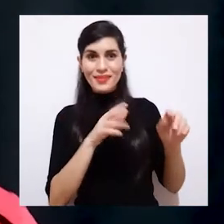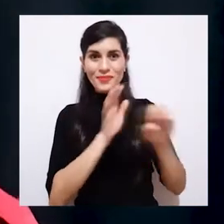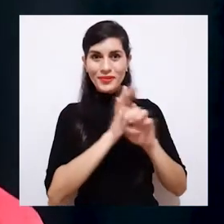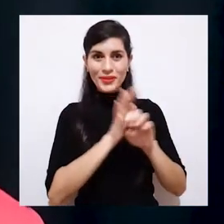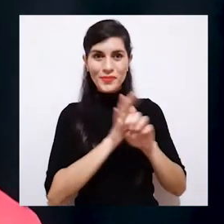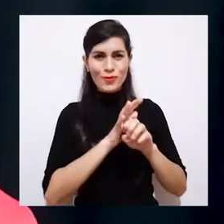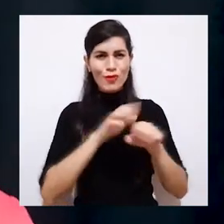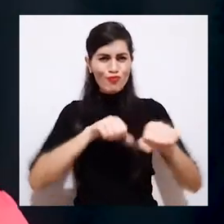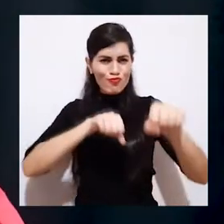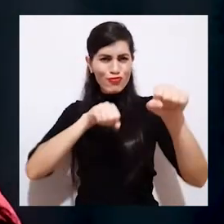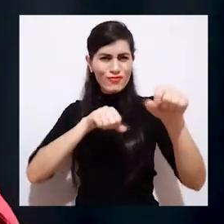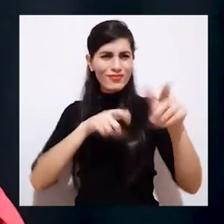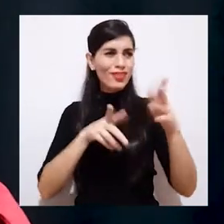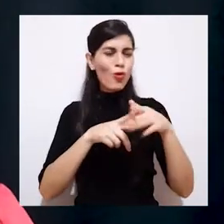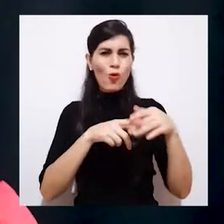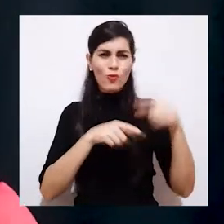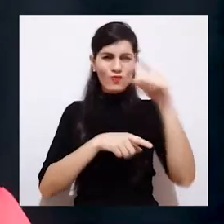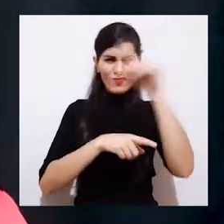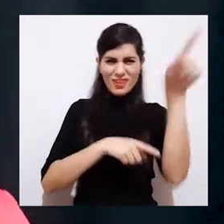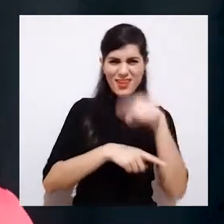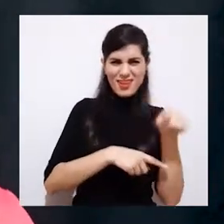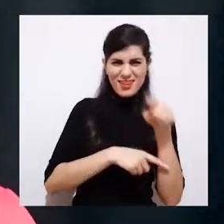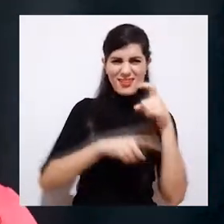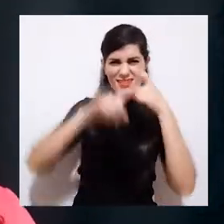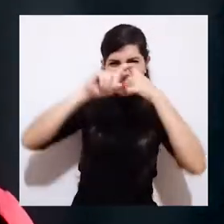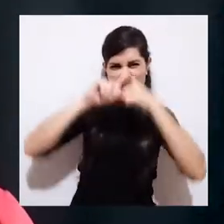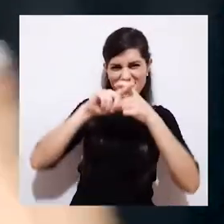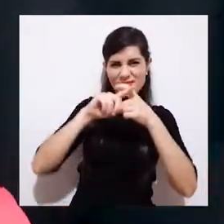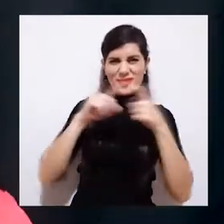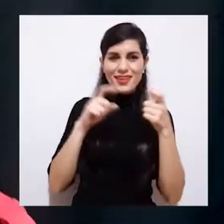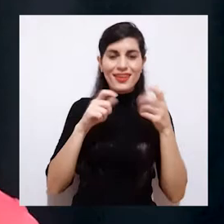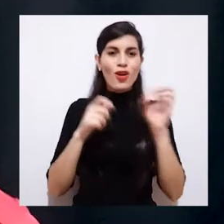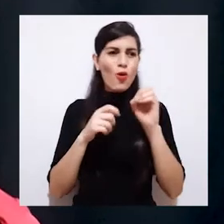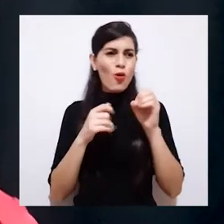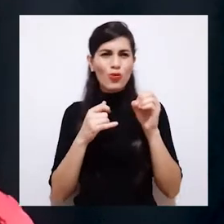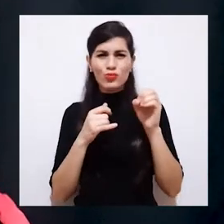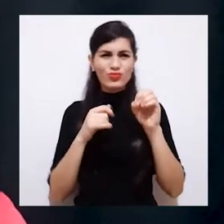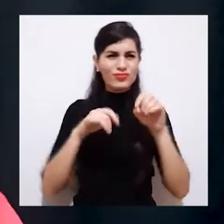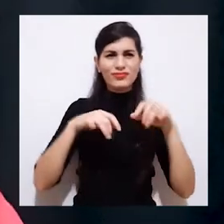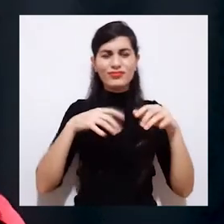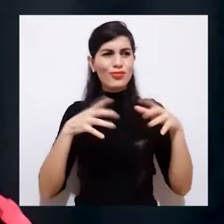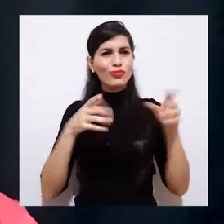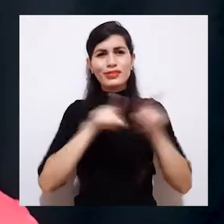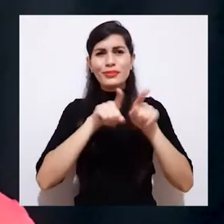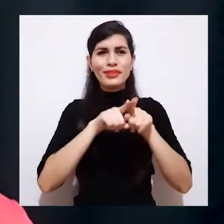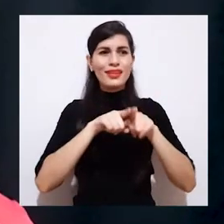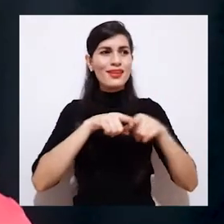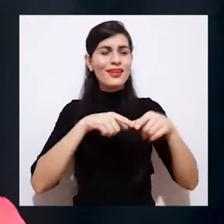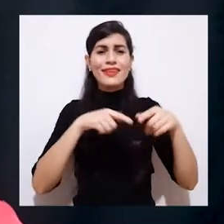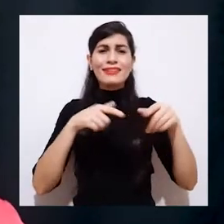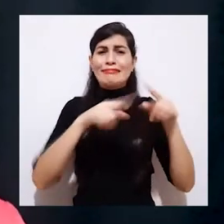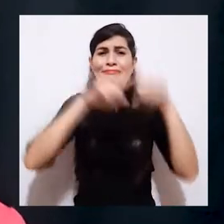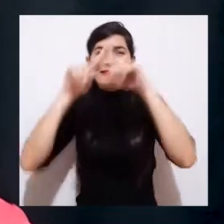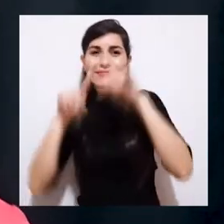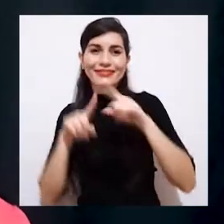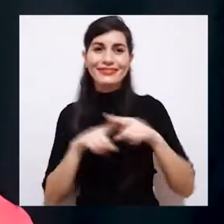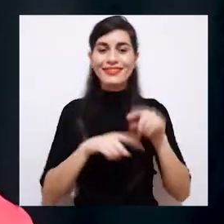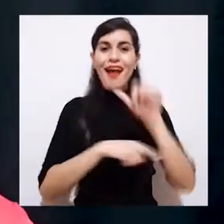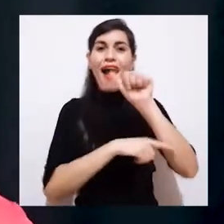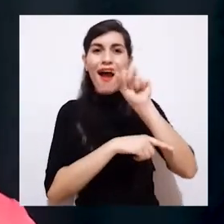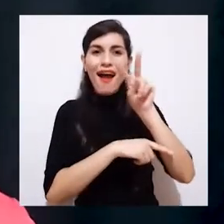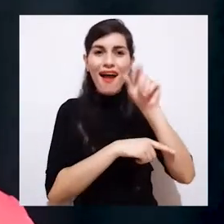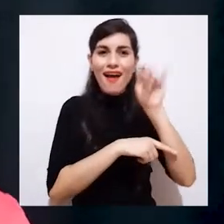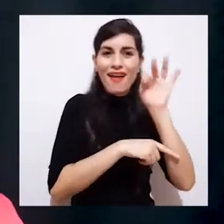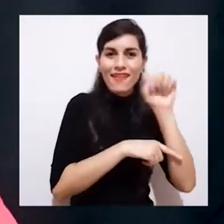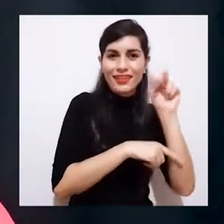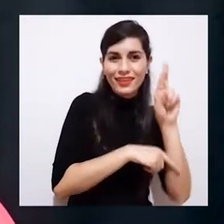de la Galaxia, X-Men, Men in Black y muchas otras películas, Avatar, bueno. Se me iría el